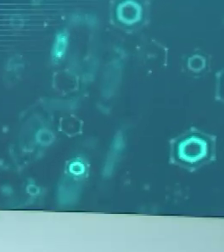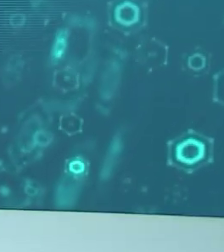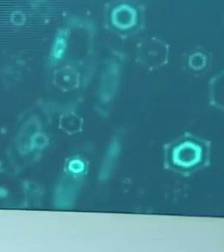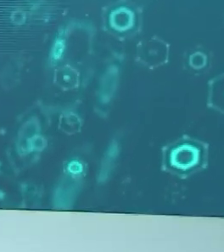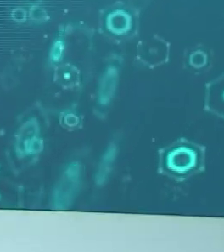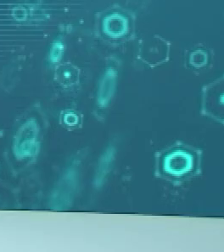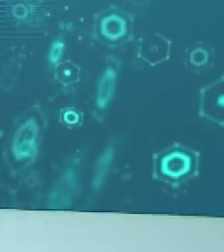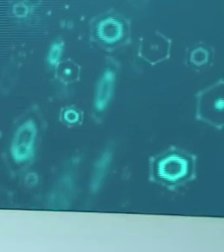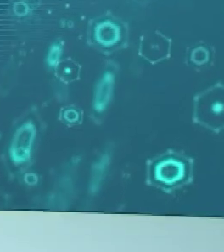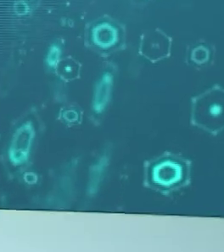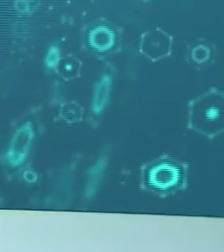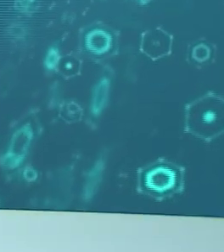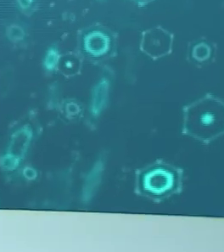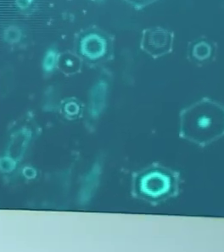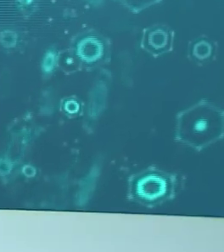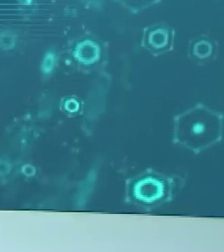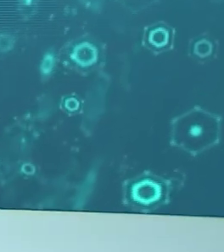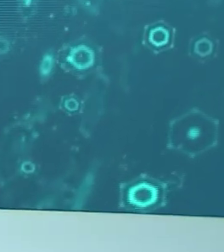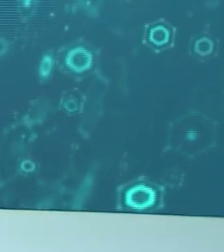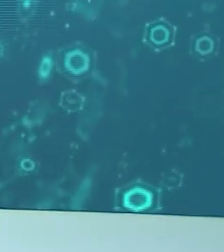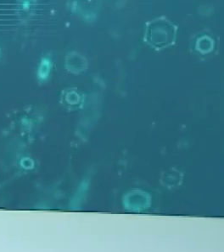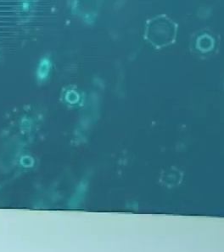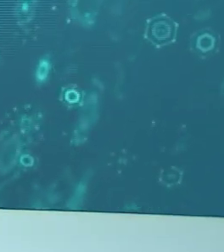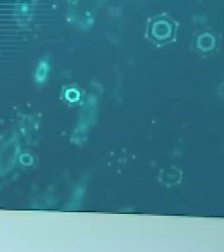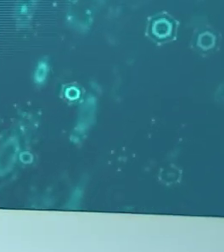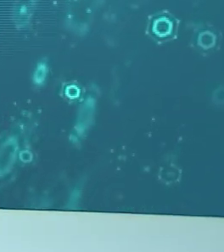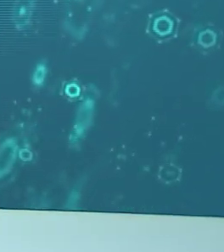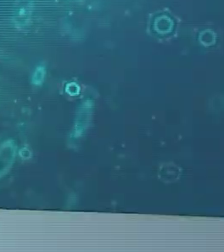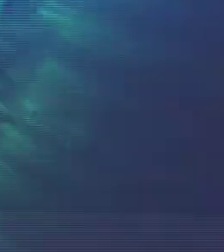Cuando regresemos, retomamos esta edición de noticias.